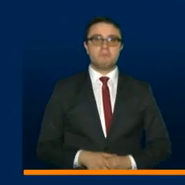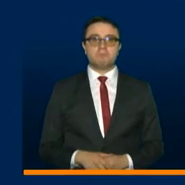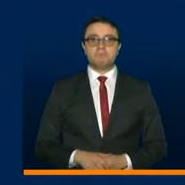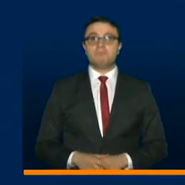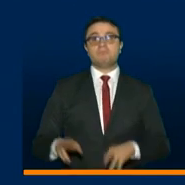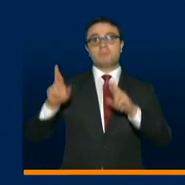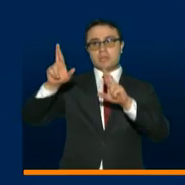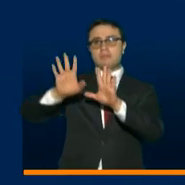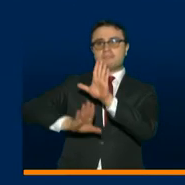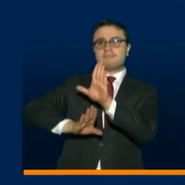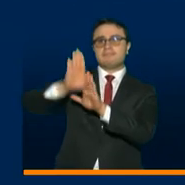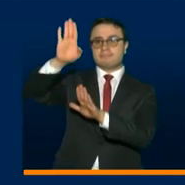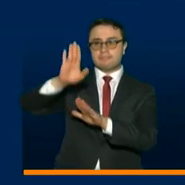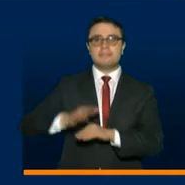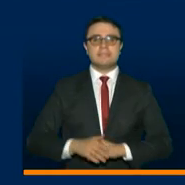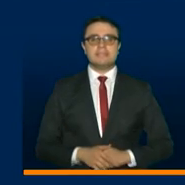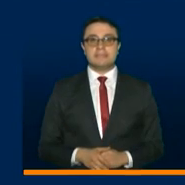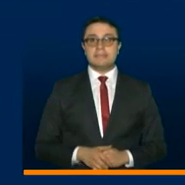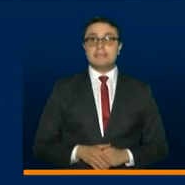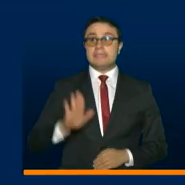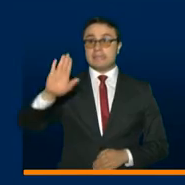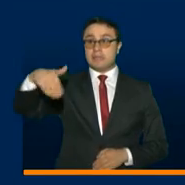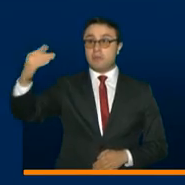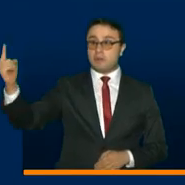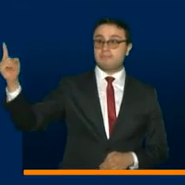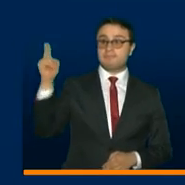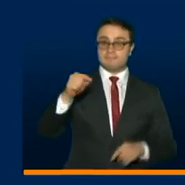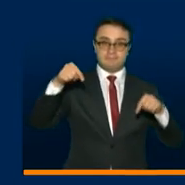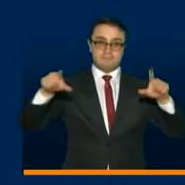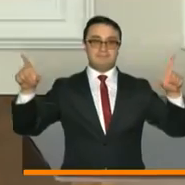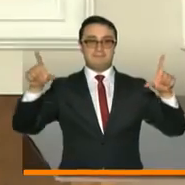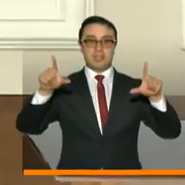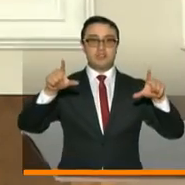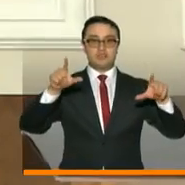deseo lo mejor y estaremos invitándola nuevamente a Prevención y Acción para hablar de este proceso.